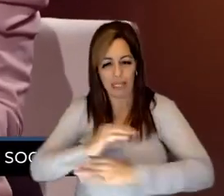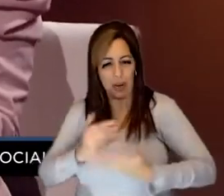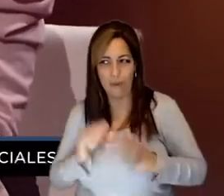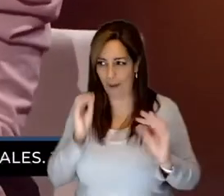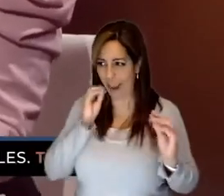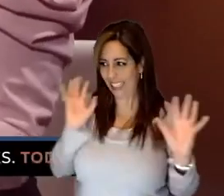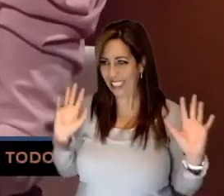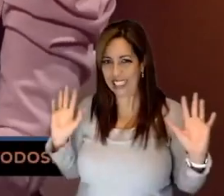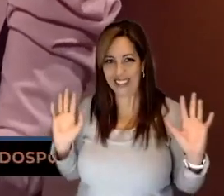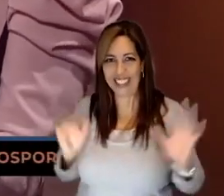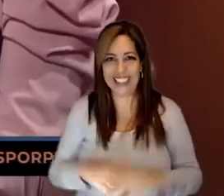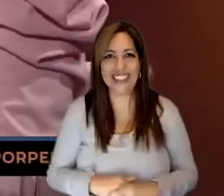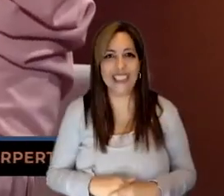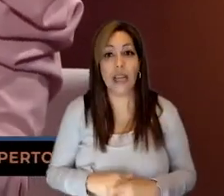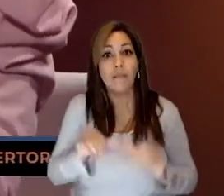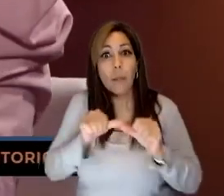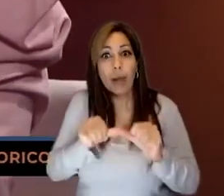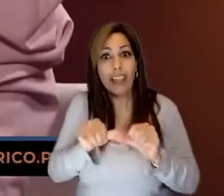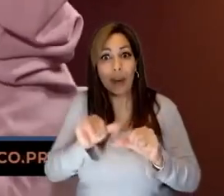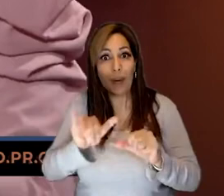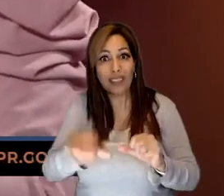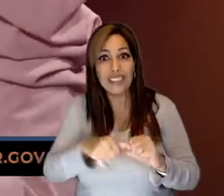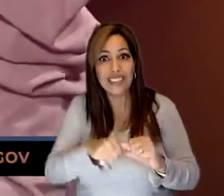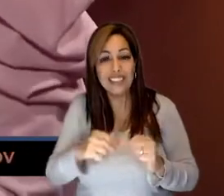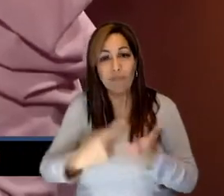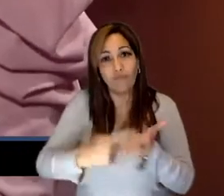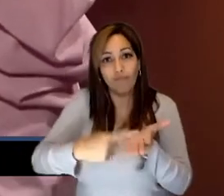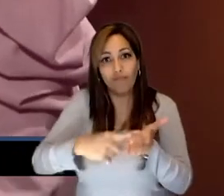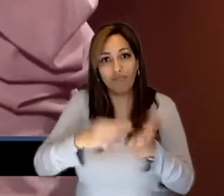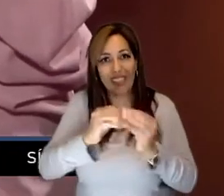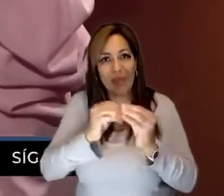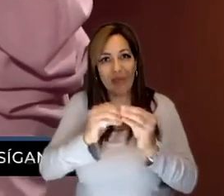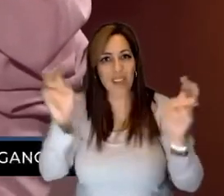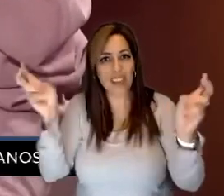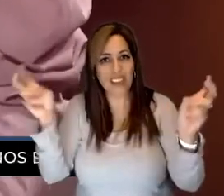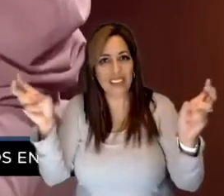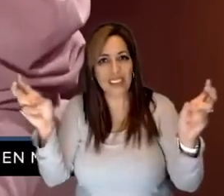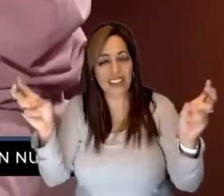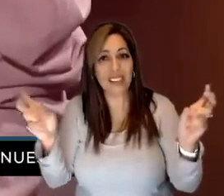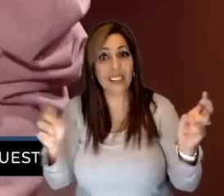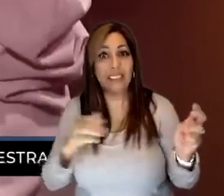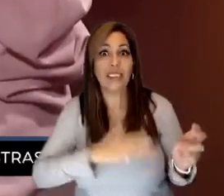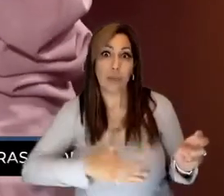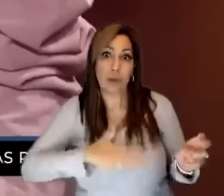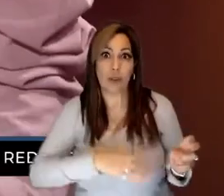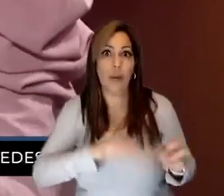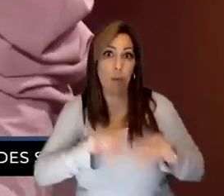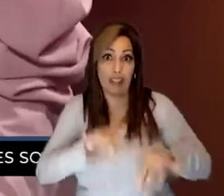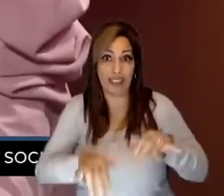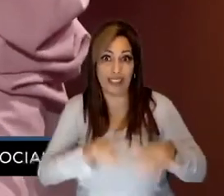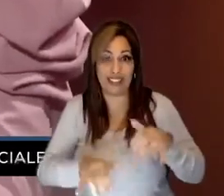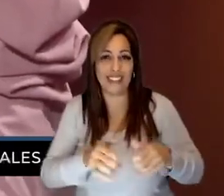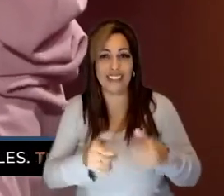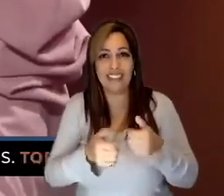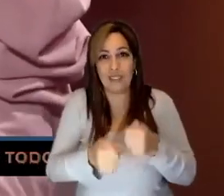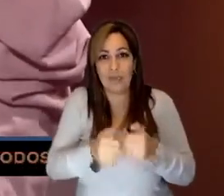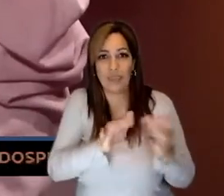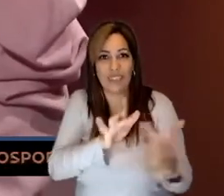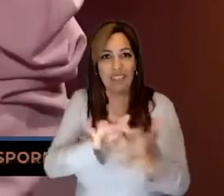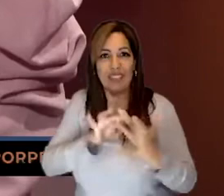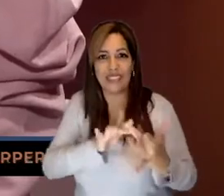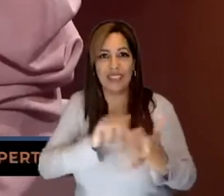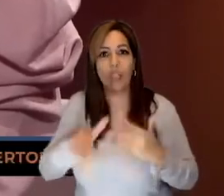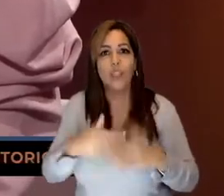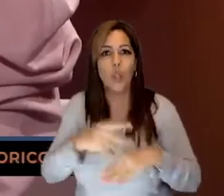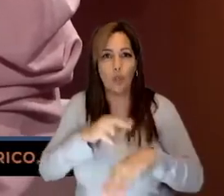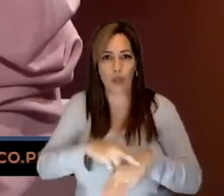que estrenamos, ¿verdad que está chula? Vamos a quedarnos acá conversando de estos temas que les interesa a ustedes, pero siempre nos puede escribir a través de las redes